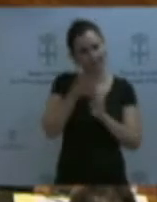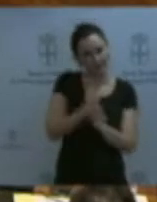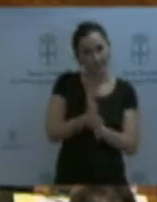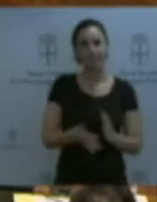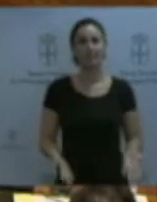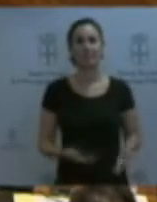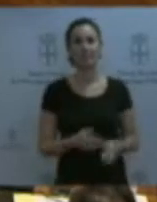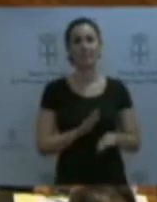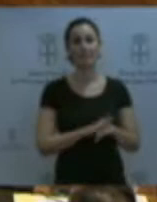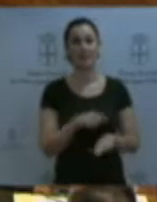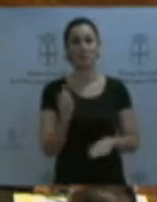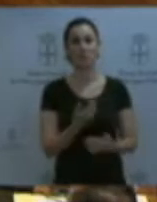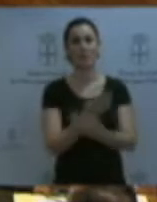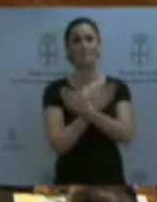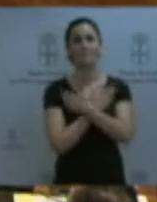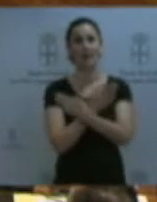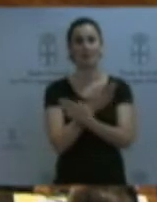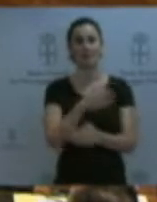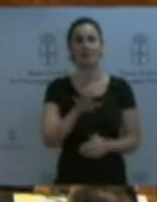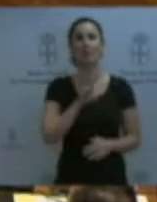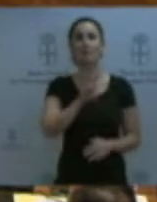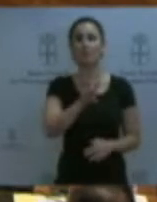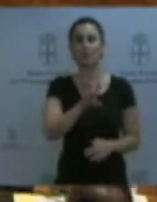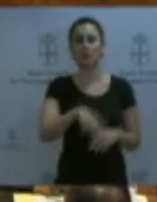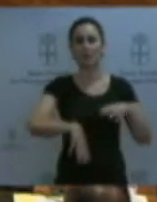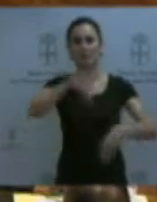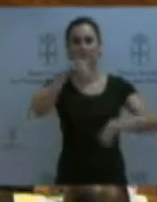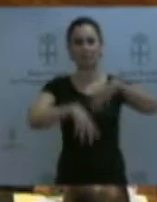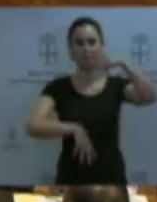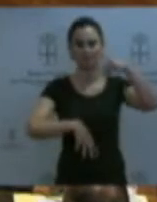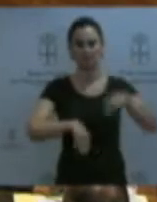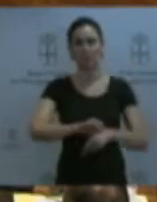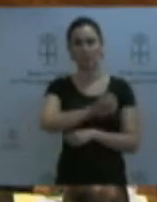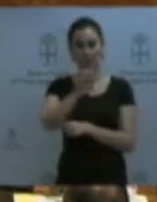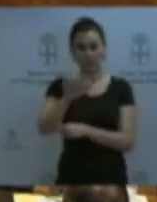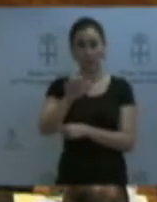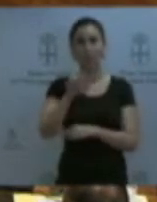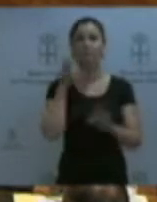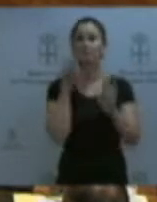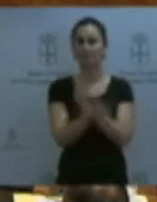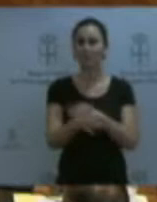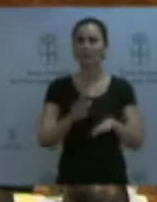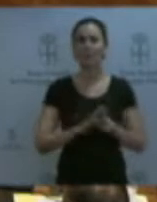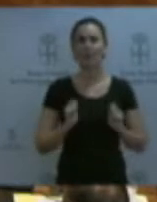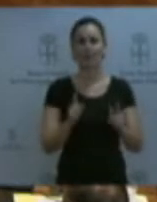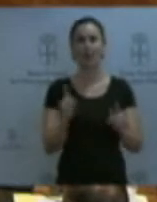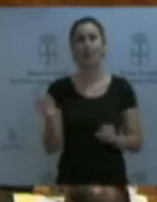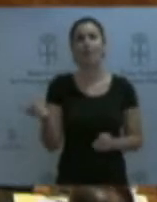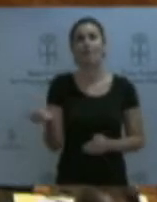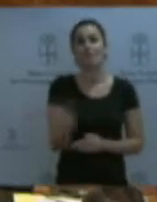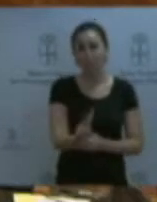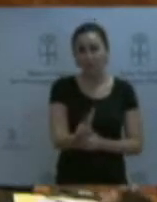Nacional de Picos de Europa, es un parque para vivirlo, ya lo hemos dicho varias veces. Así nos gusta llamar a Picos de Europa, un espacio que permite